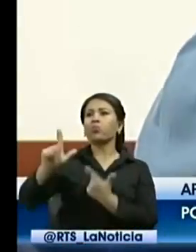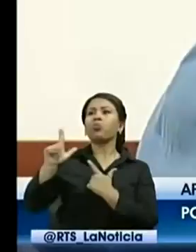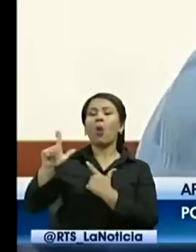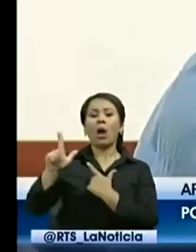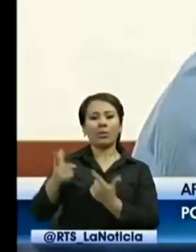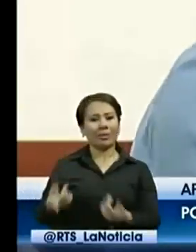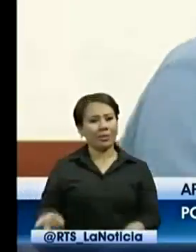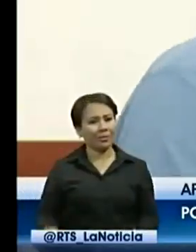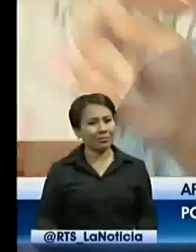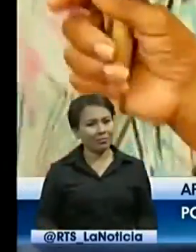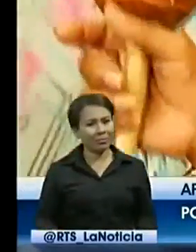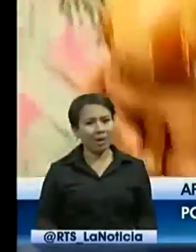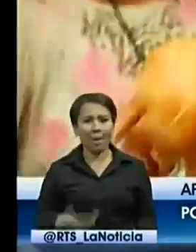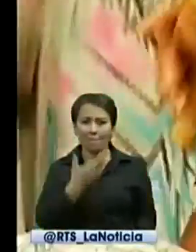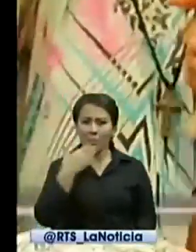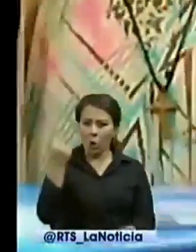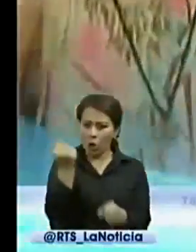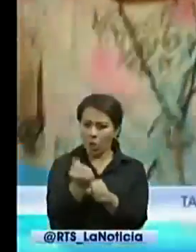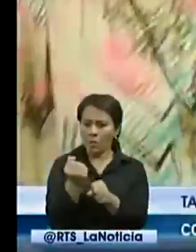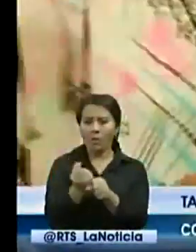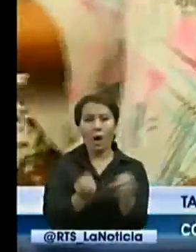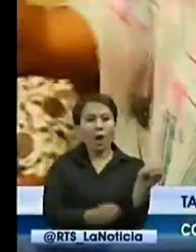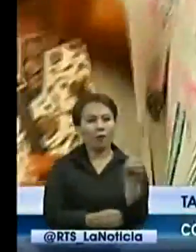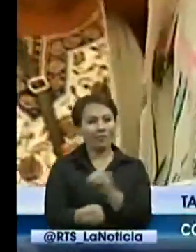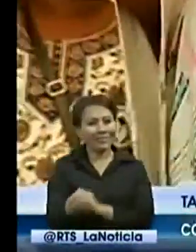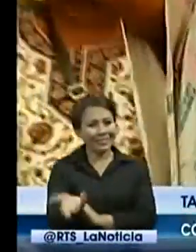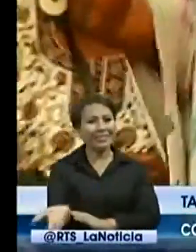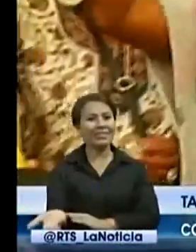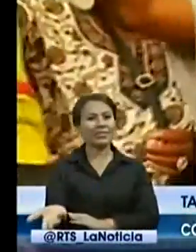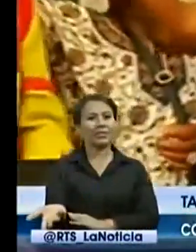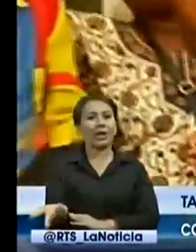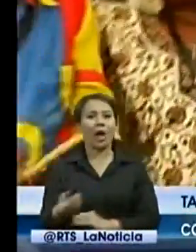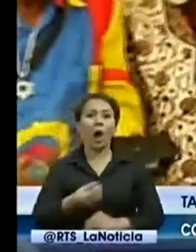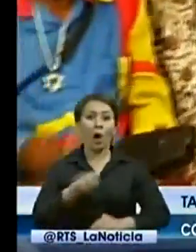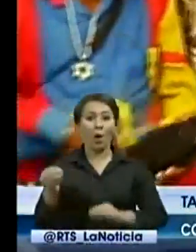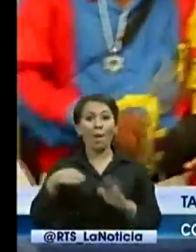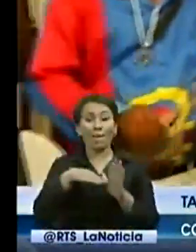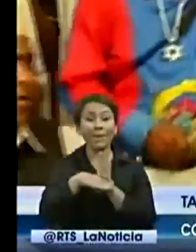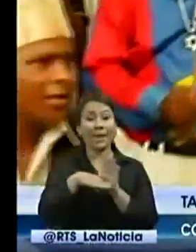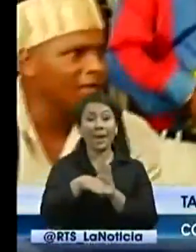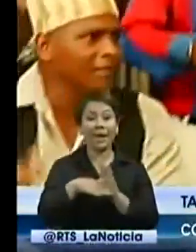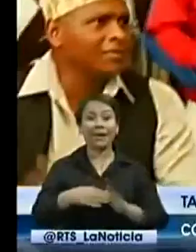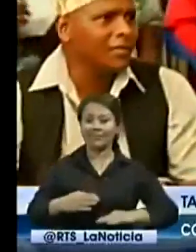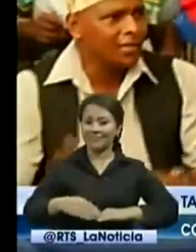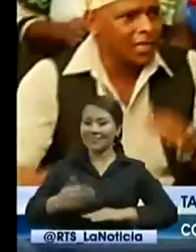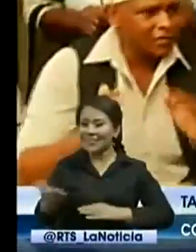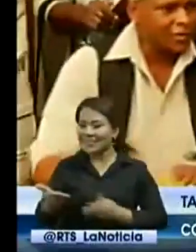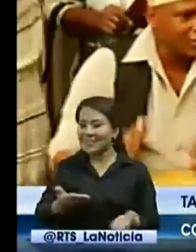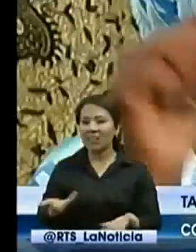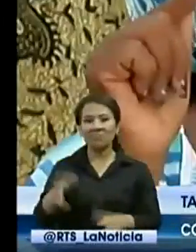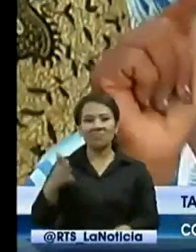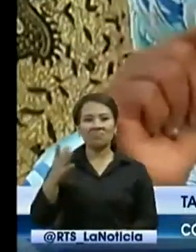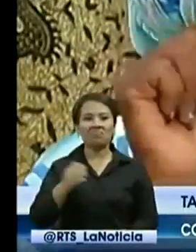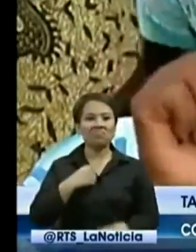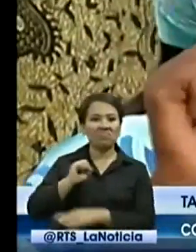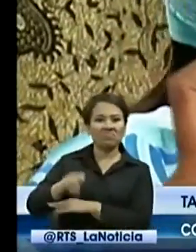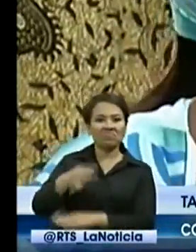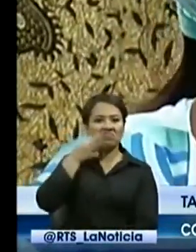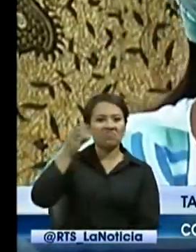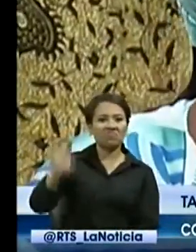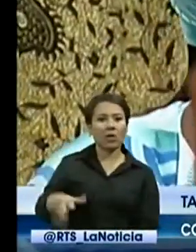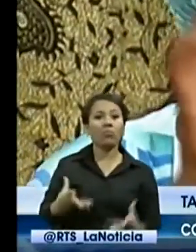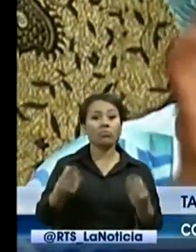en la, como cajeras? Crece la expectativa de los pueblos afrodescendientes por la firma del decreto ejecutivo que precautelará